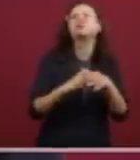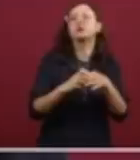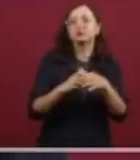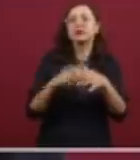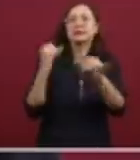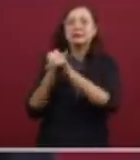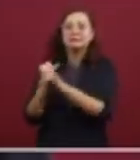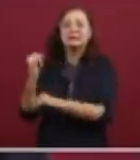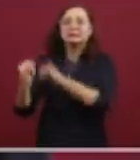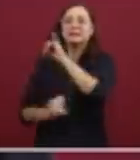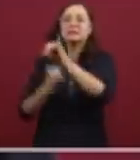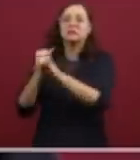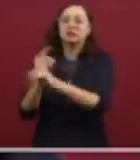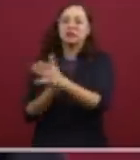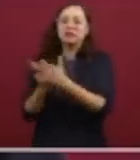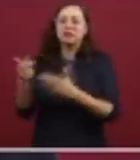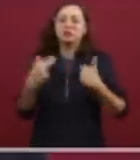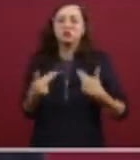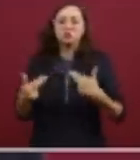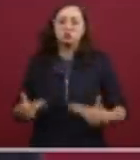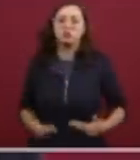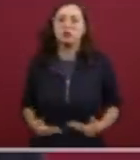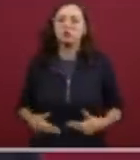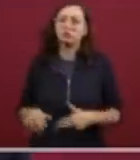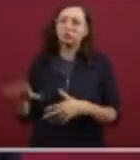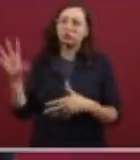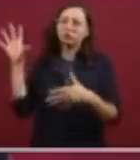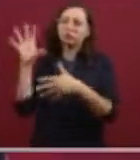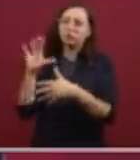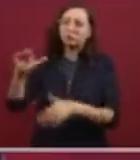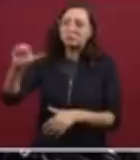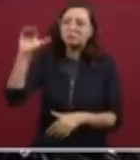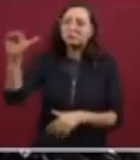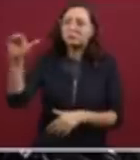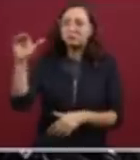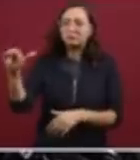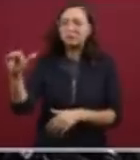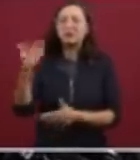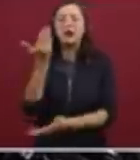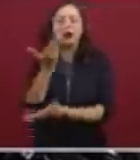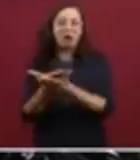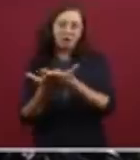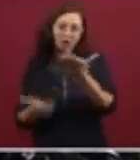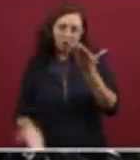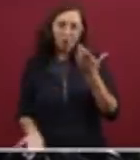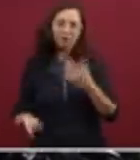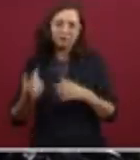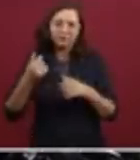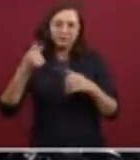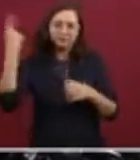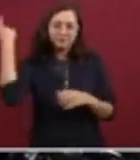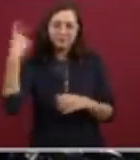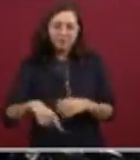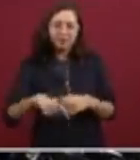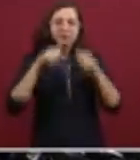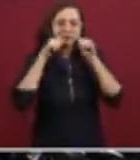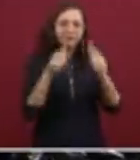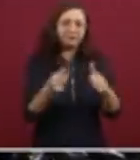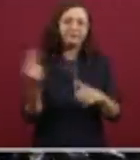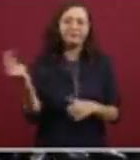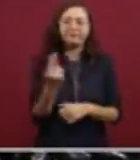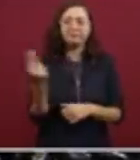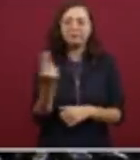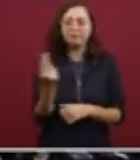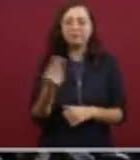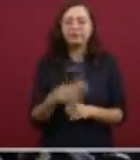que tiene que ver con derechos humanos y eso es lo que se tiene que atender. Ese es el asunto. Muy bien, gracias, presidente. A ver,